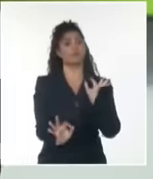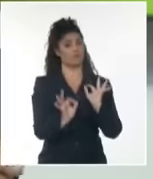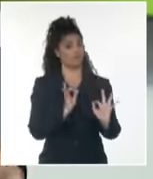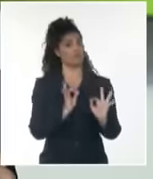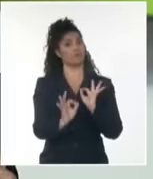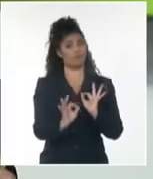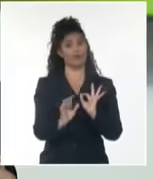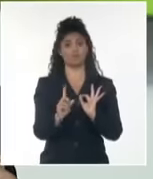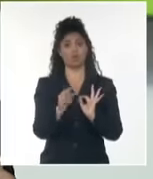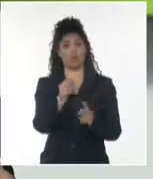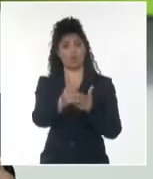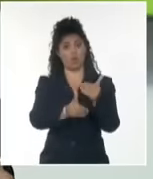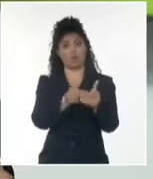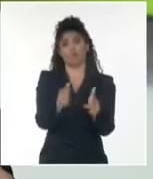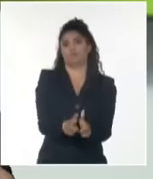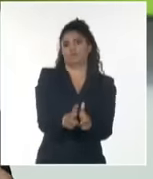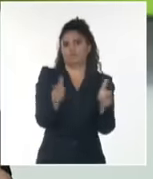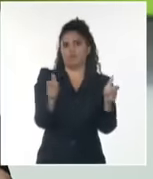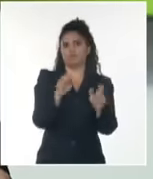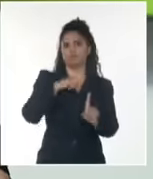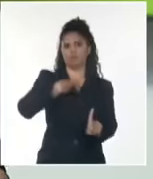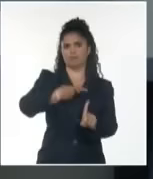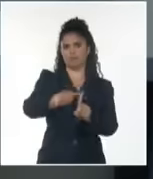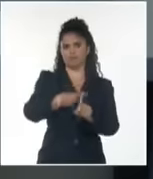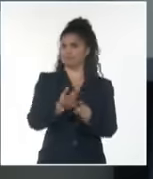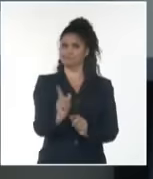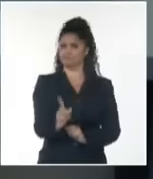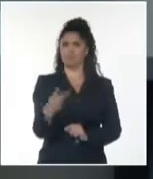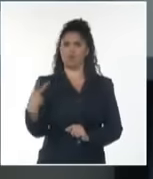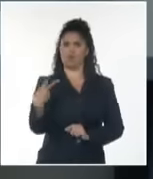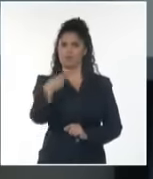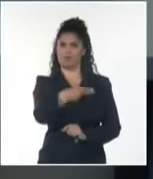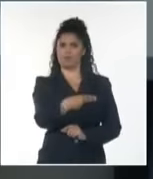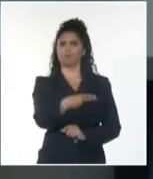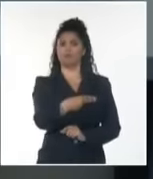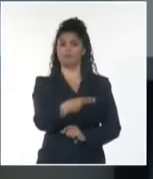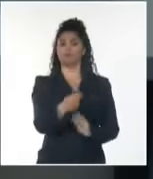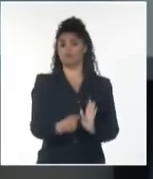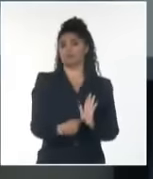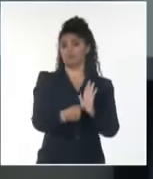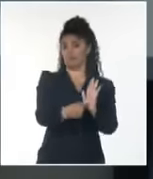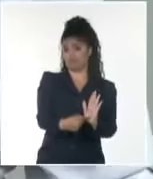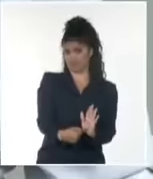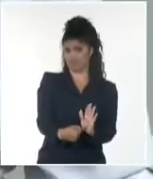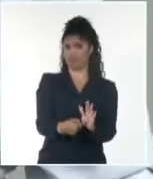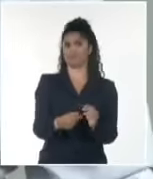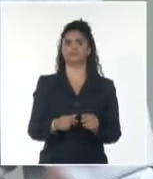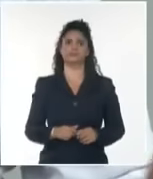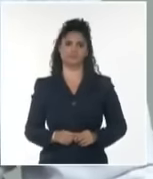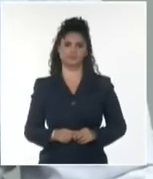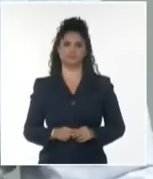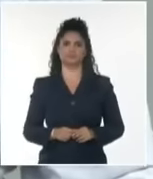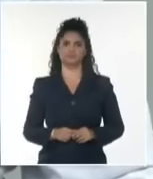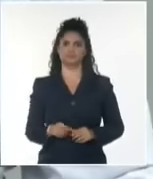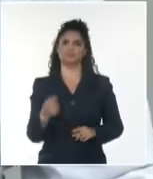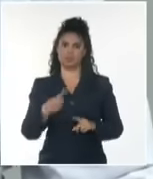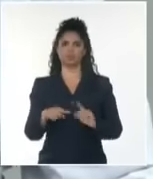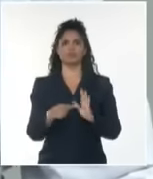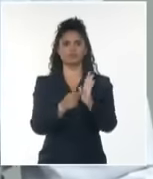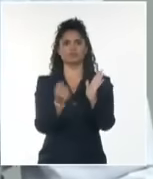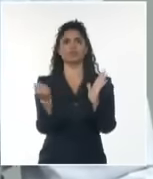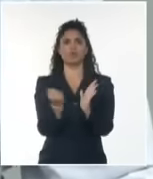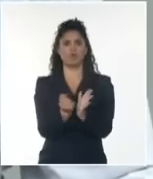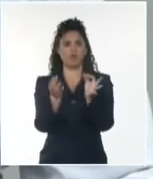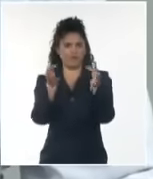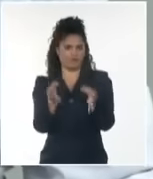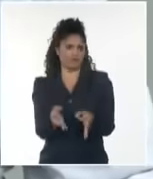complejice, digamos, que el panorama epidemiológico sea peor. Así es, y sobre todo un poco que dar la información oficial. Claro.